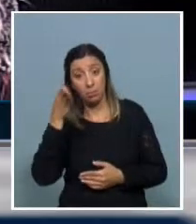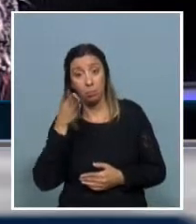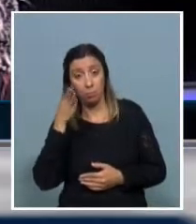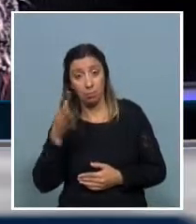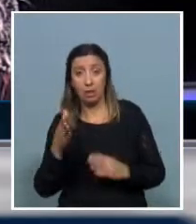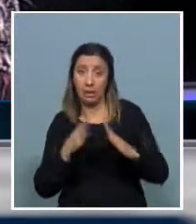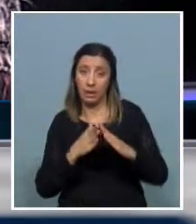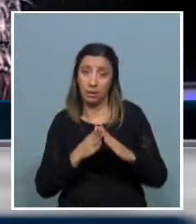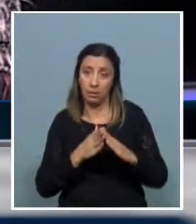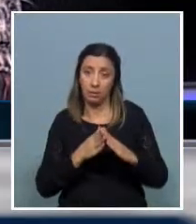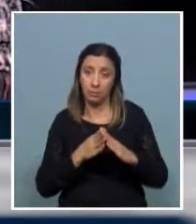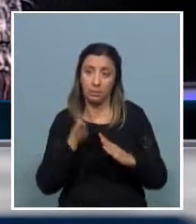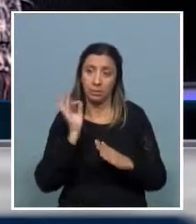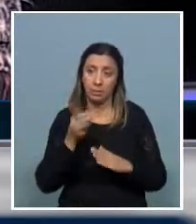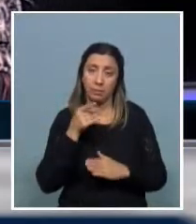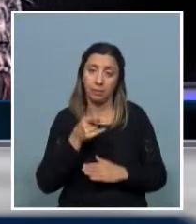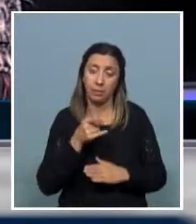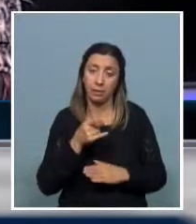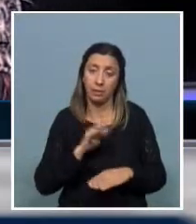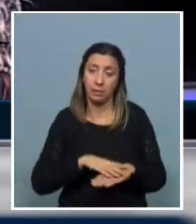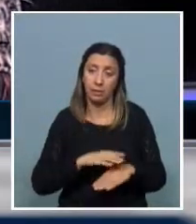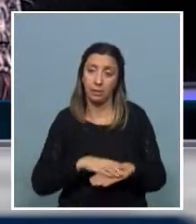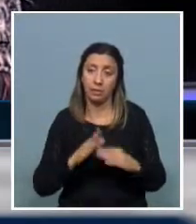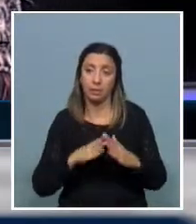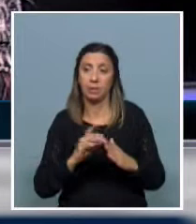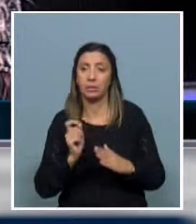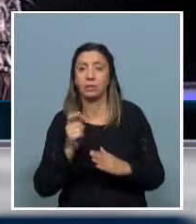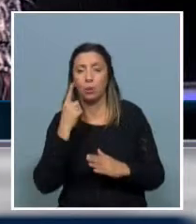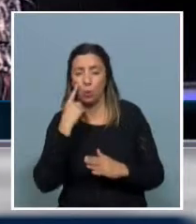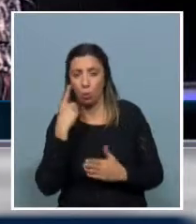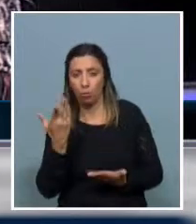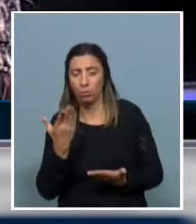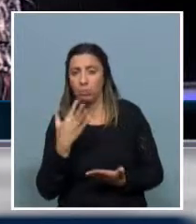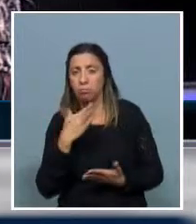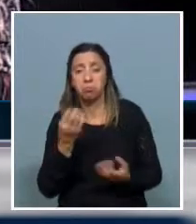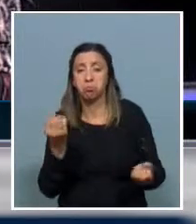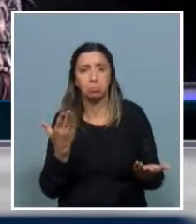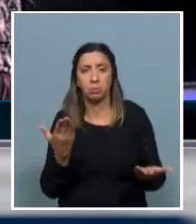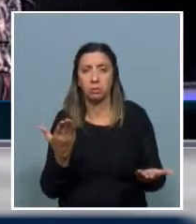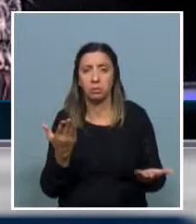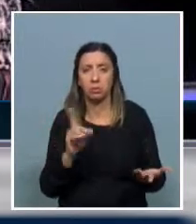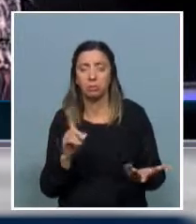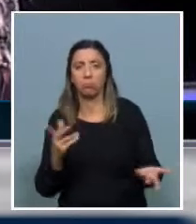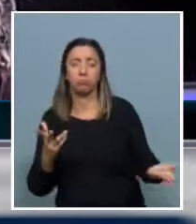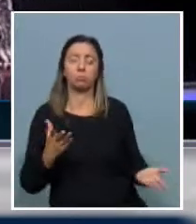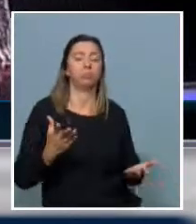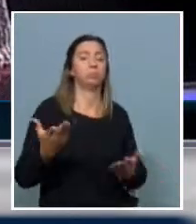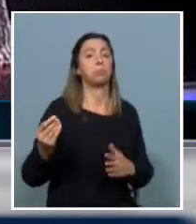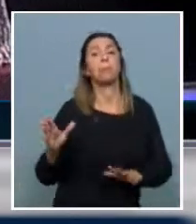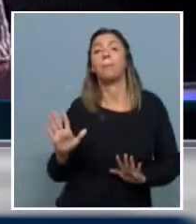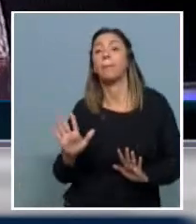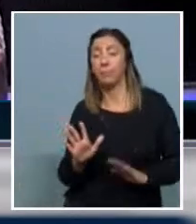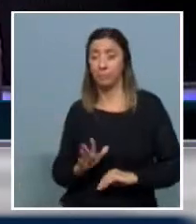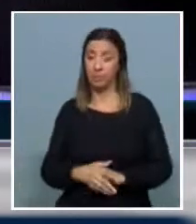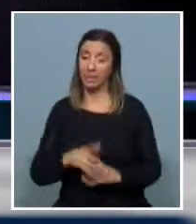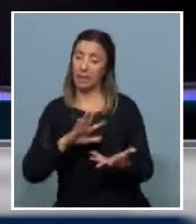dudas de quién es la persona que está haciéndome la casa. No entiendo cuál habrá sido otro. Supuestamente era porque